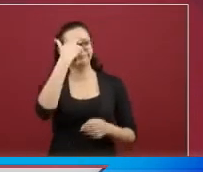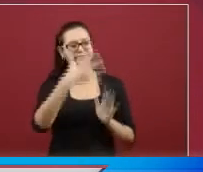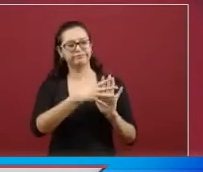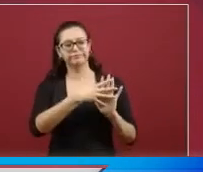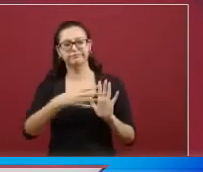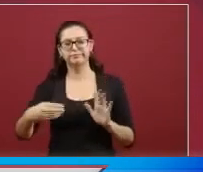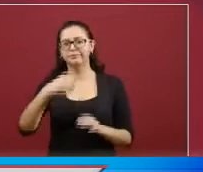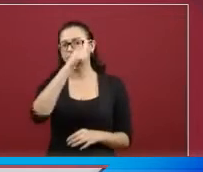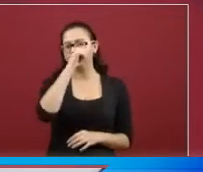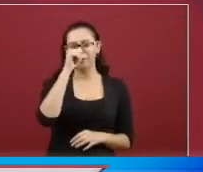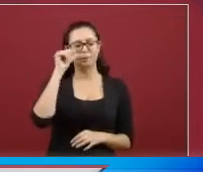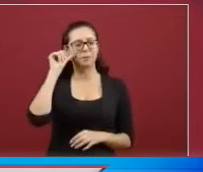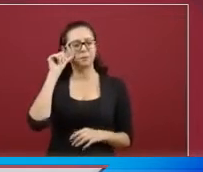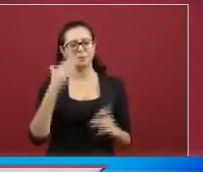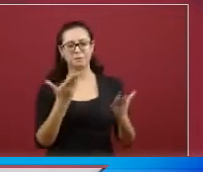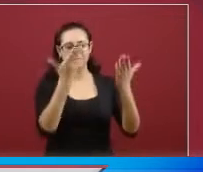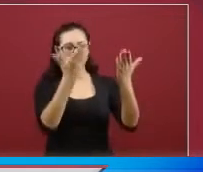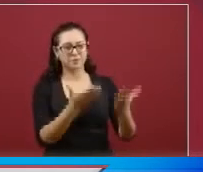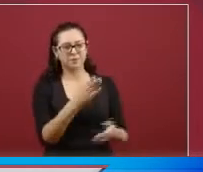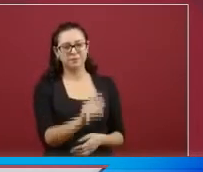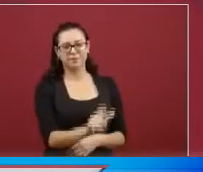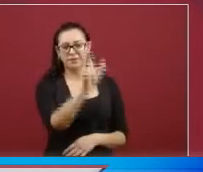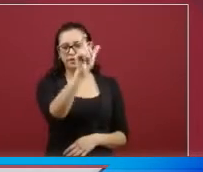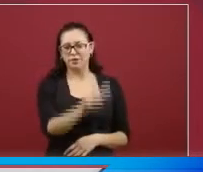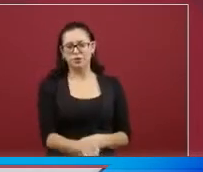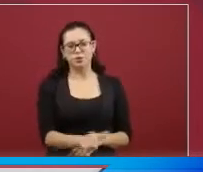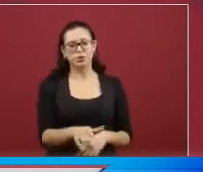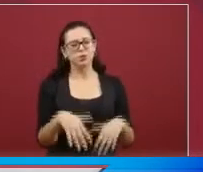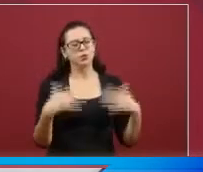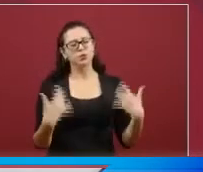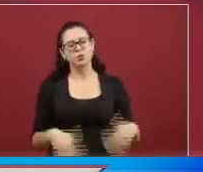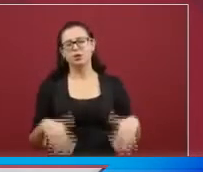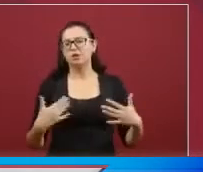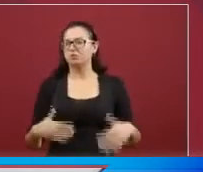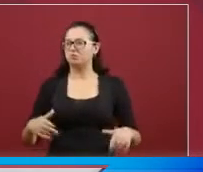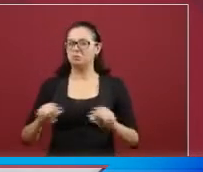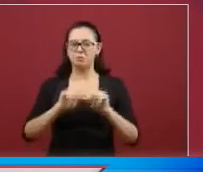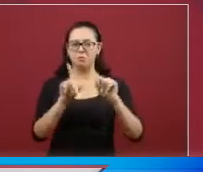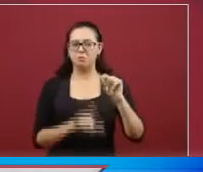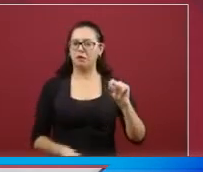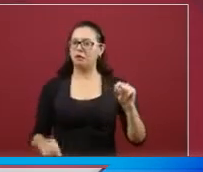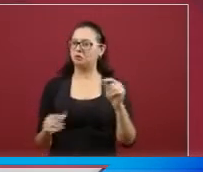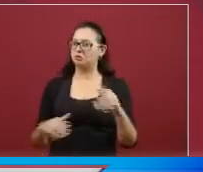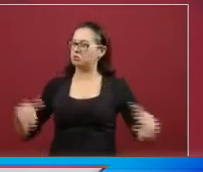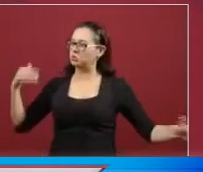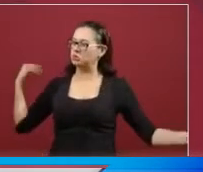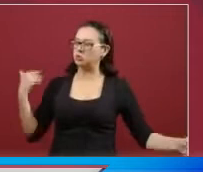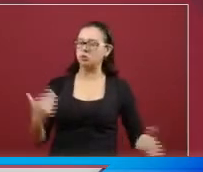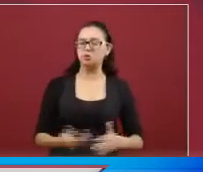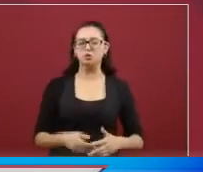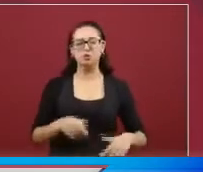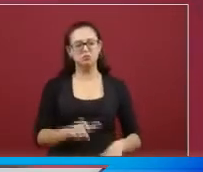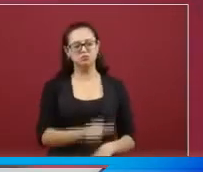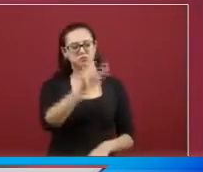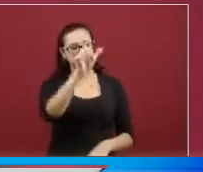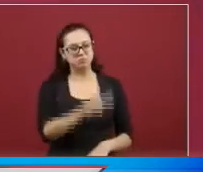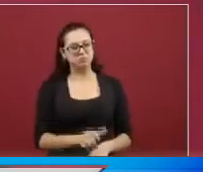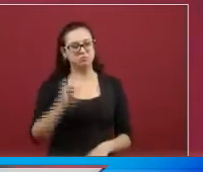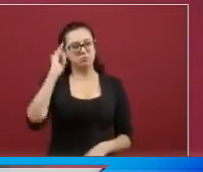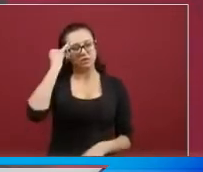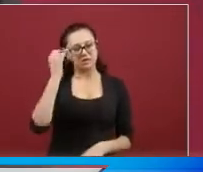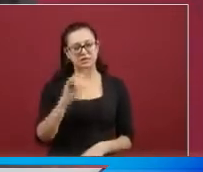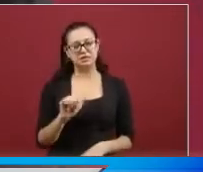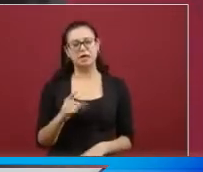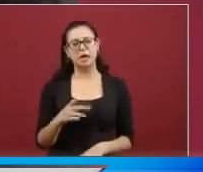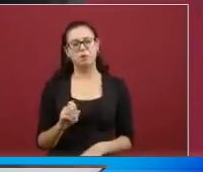el mejor presidente que ha habido en la historia de nuestro país, un indígena